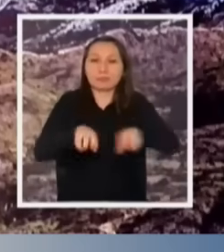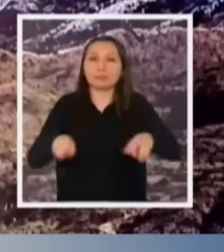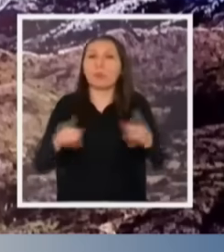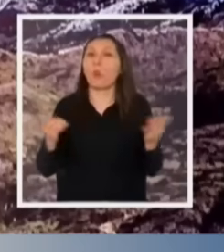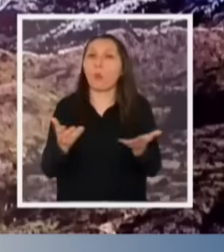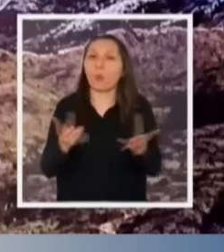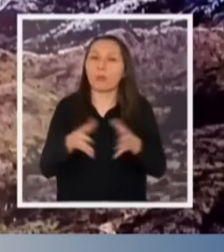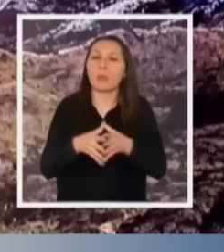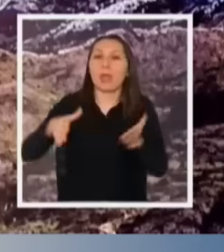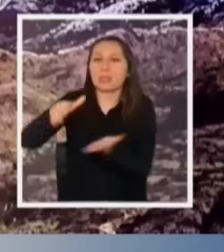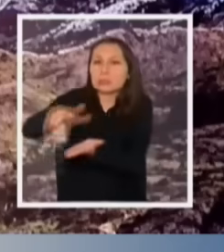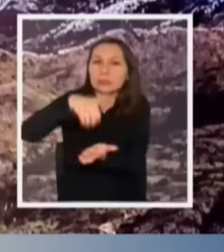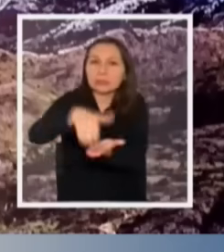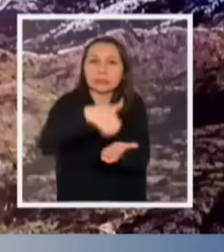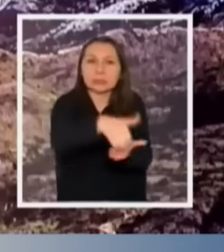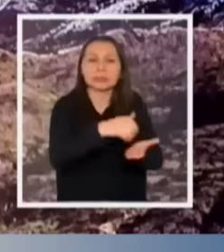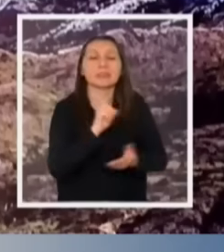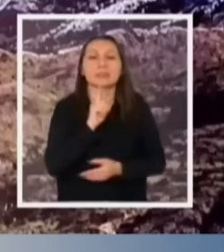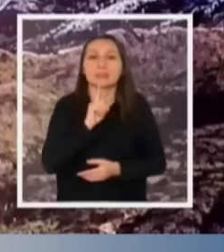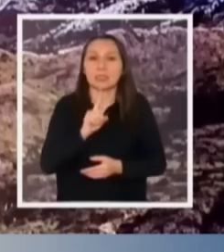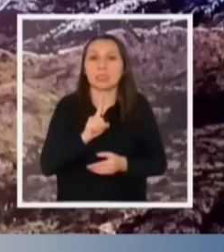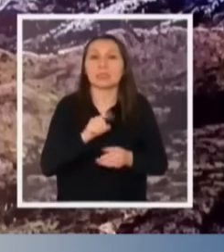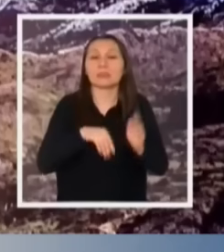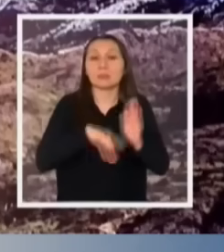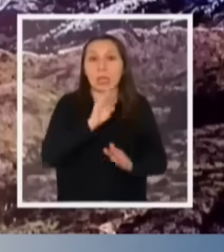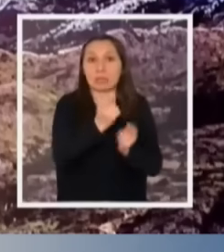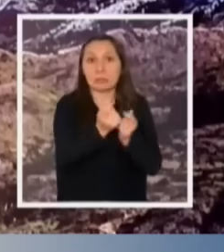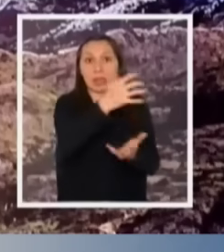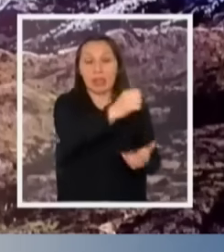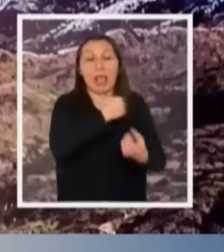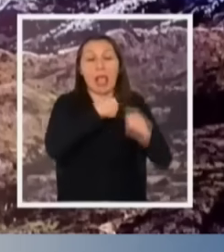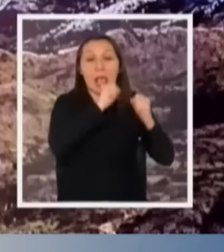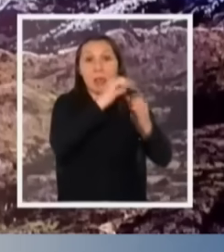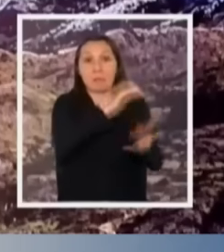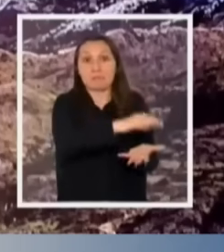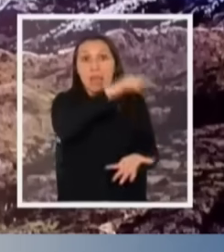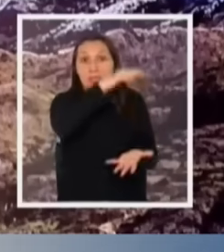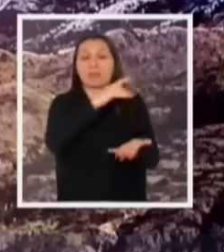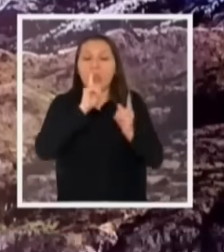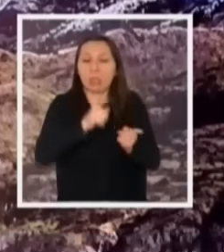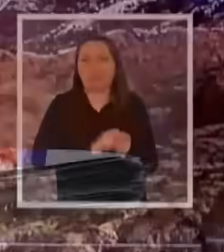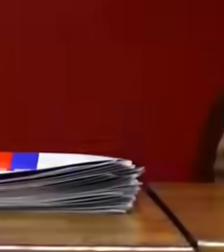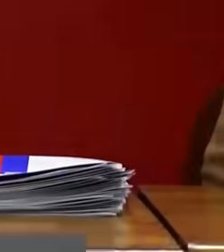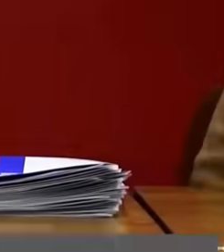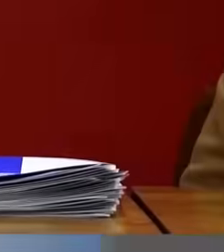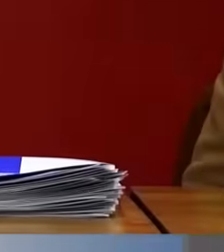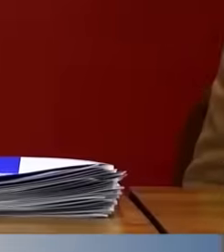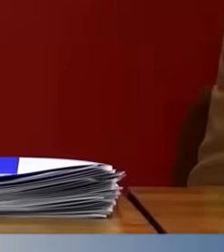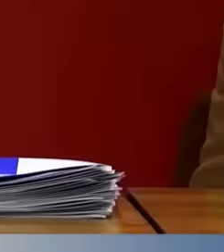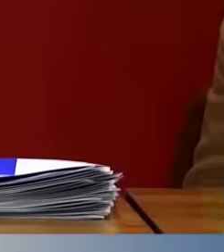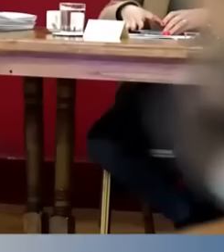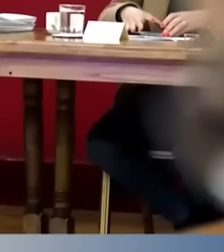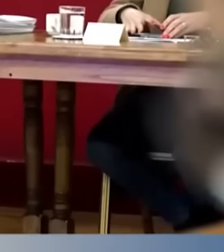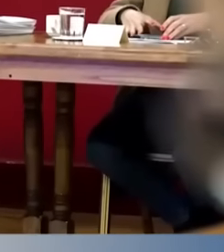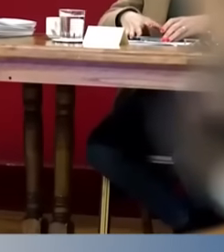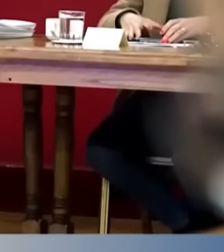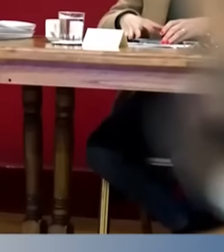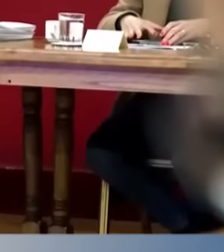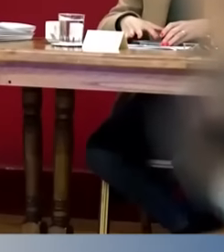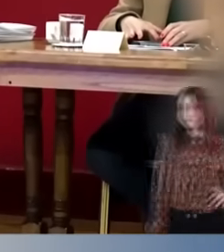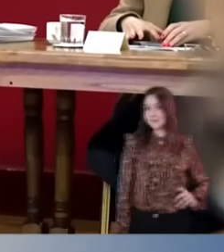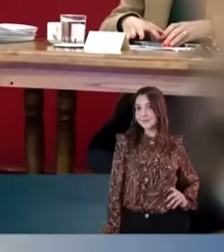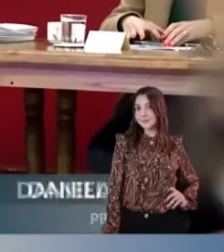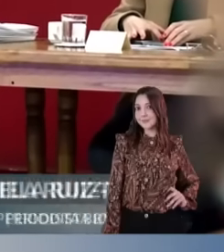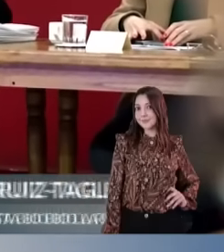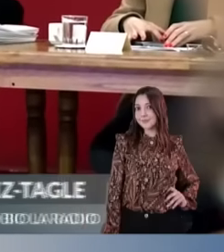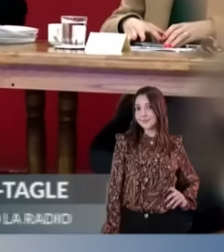gobierno, se puede escudar, justificar con que tuvo o no tuvo una capacitación. El ministro de Justicia, Luis Cordero, habló respecto a este tema